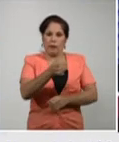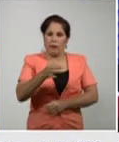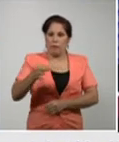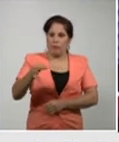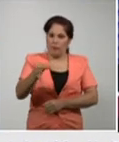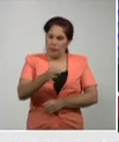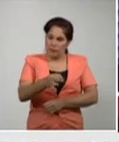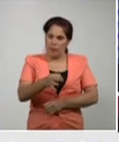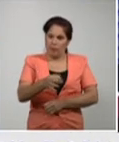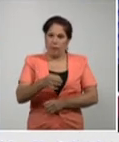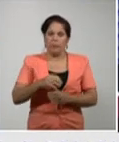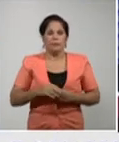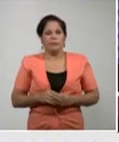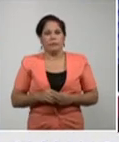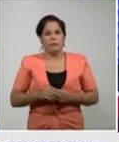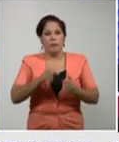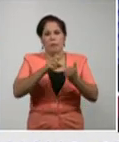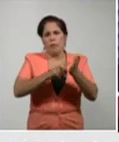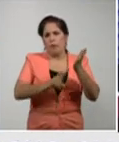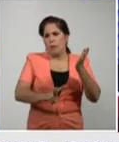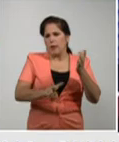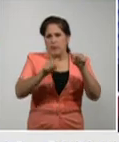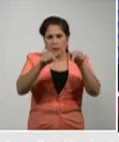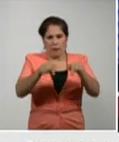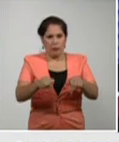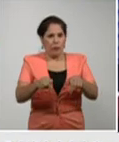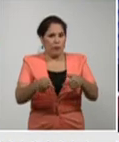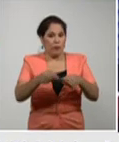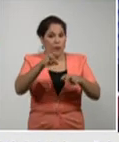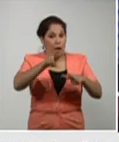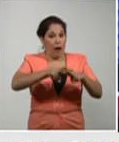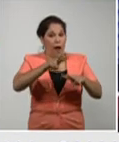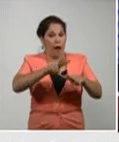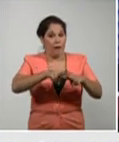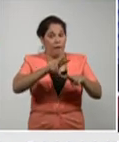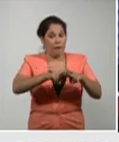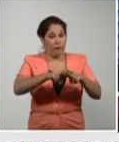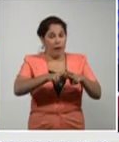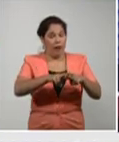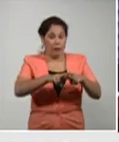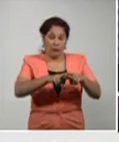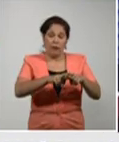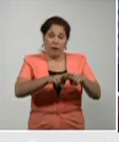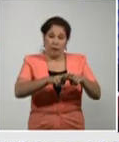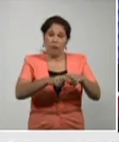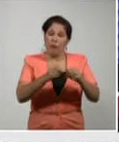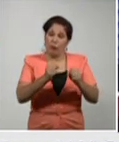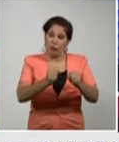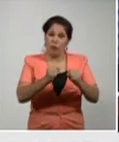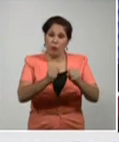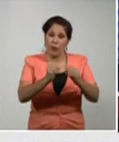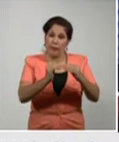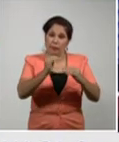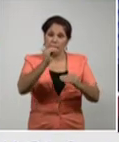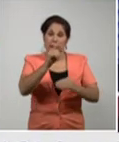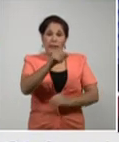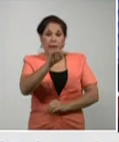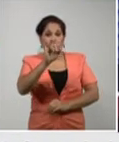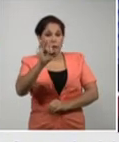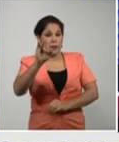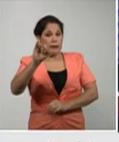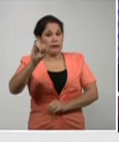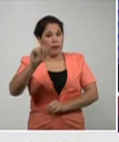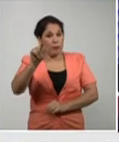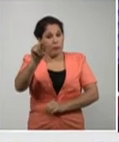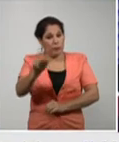La residencia por provincias en esta jornada: La Habana marcando la estadística nuevamente con 171